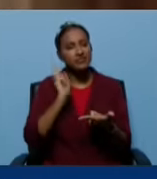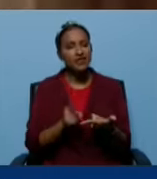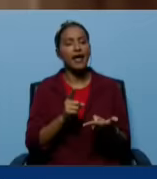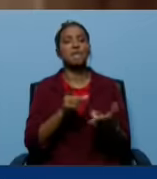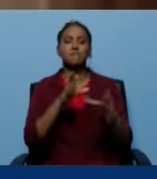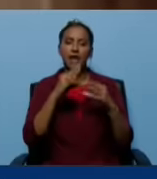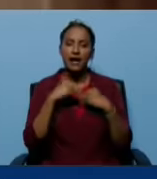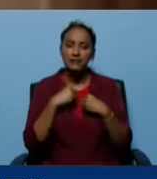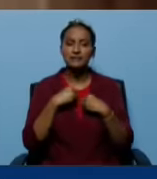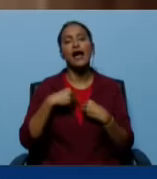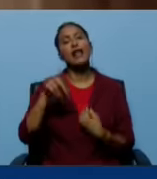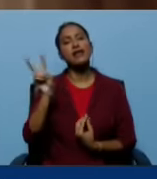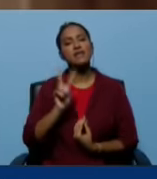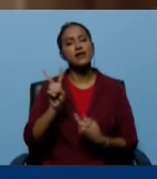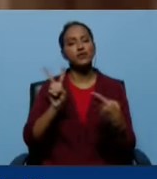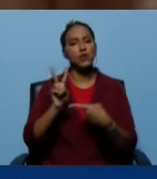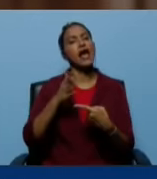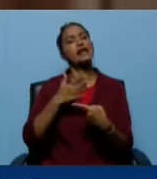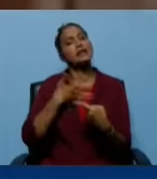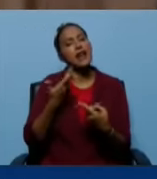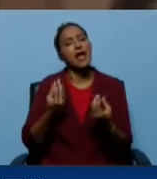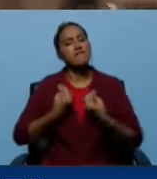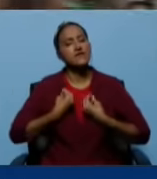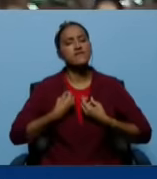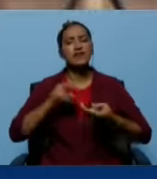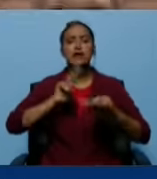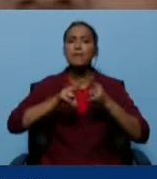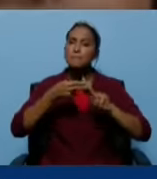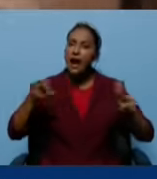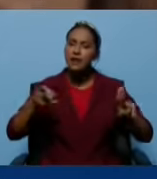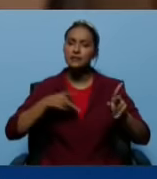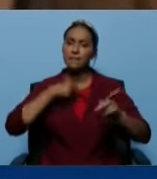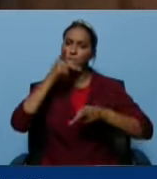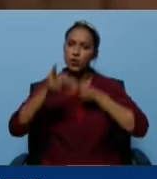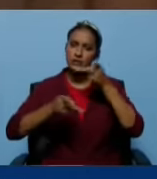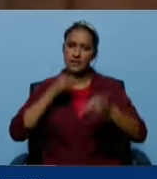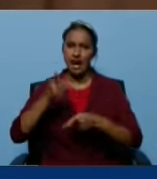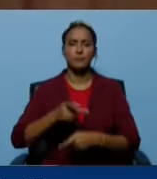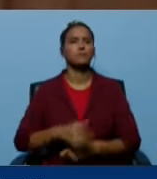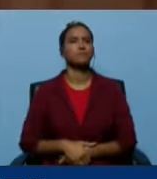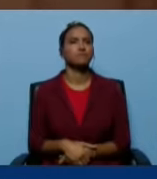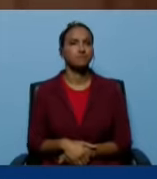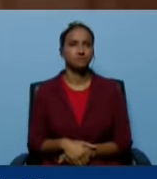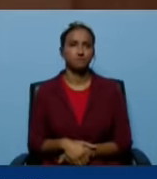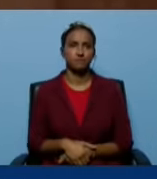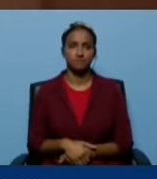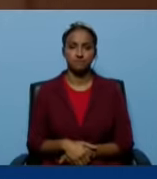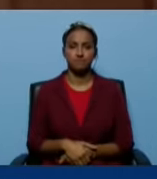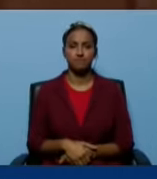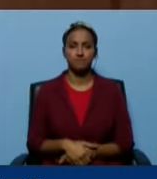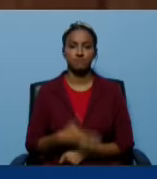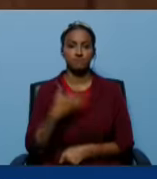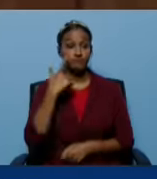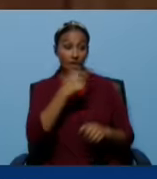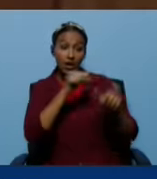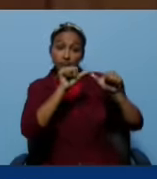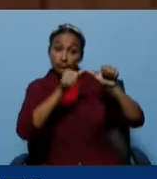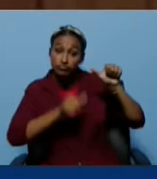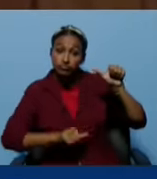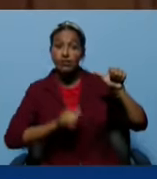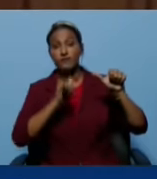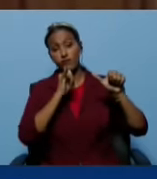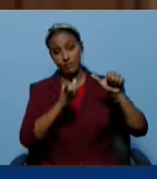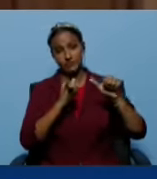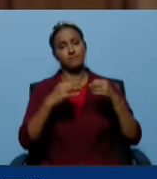un país que quiere vivir en paz. Muchísimas gracias. Nosotros, con esta información que podemos compartir con ustedes de lo que ha sido justamente